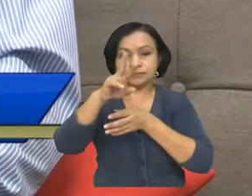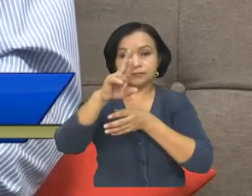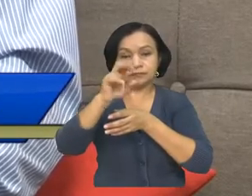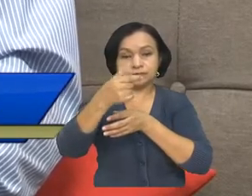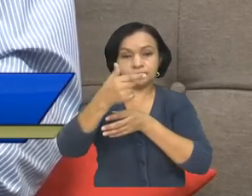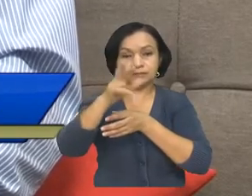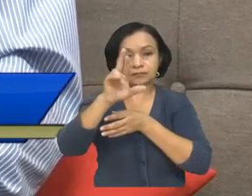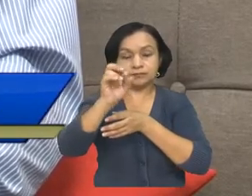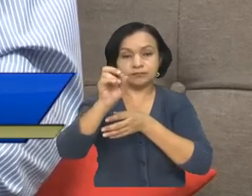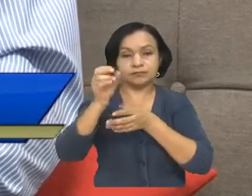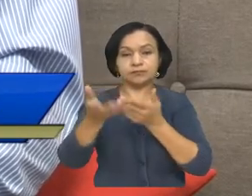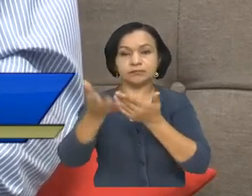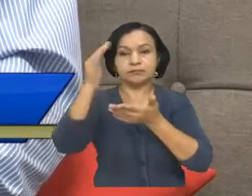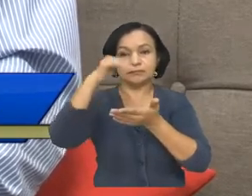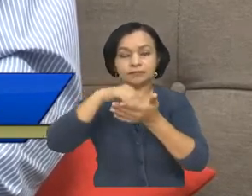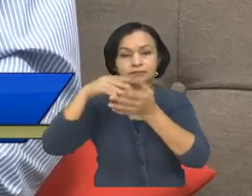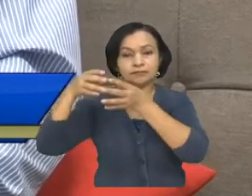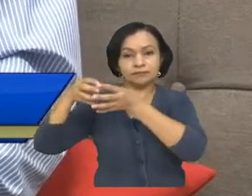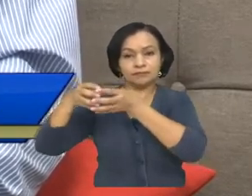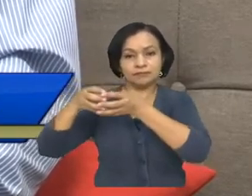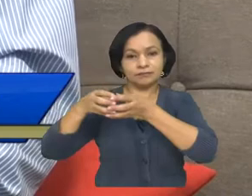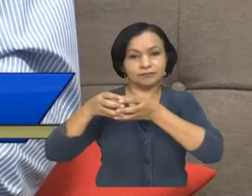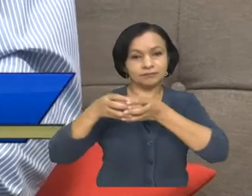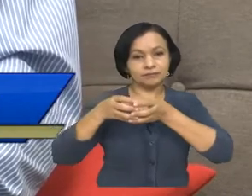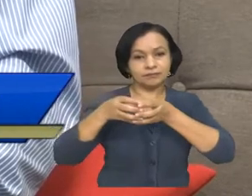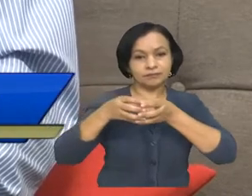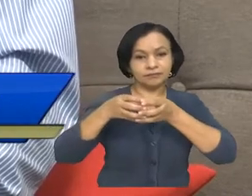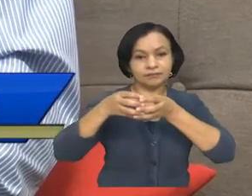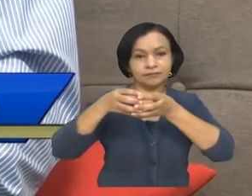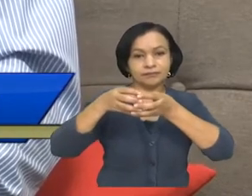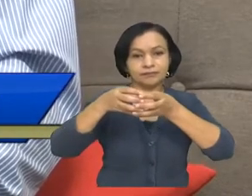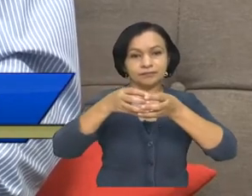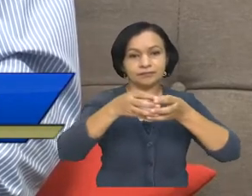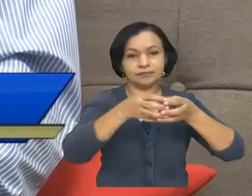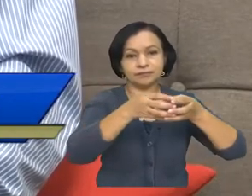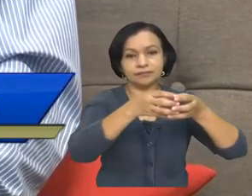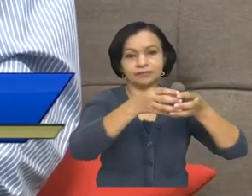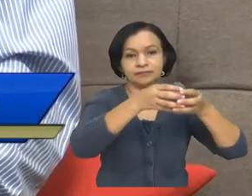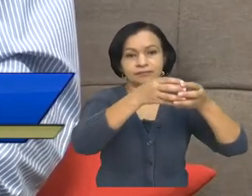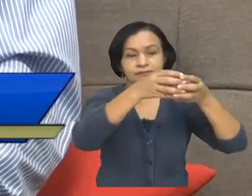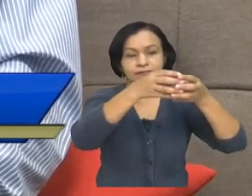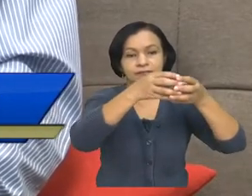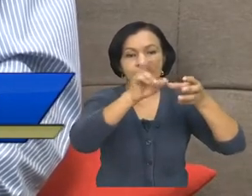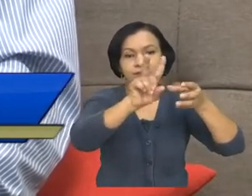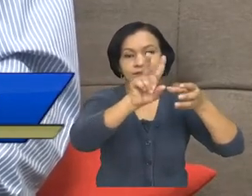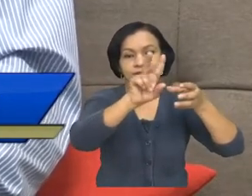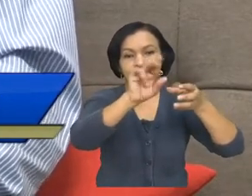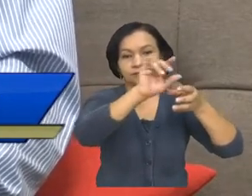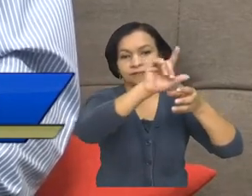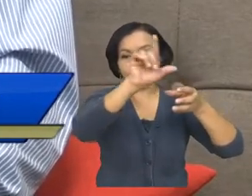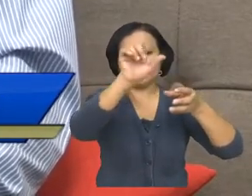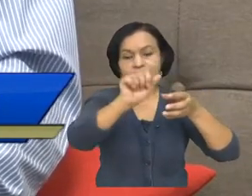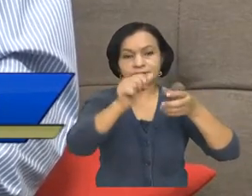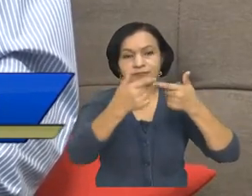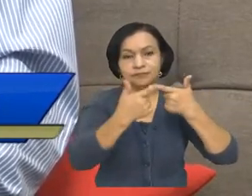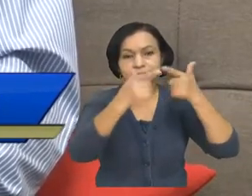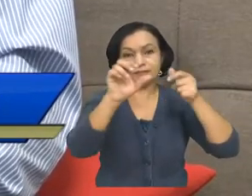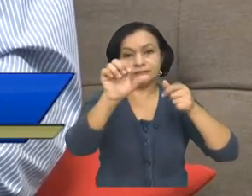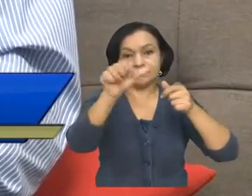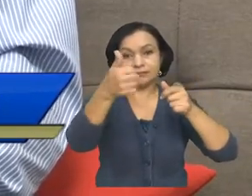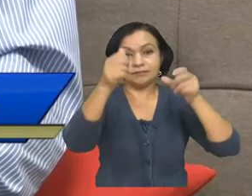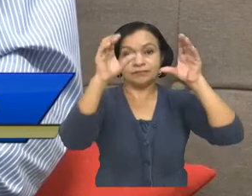donde nosotros vivimos, y salimos así al lado de Villa Libertad. Eso fue a las 6 de la tarde, comenzó